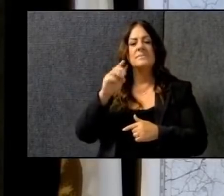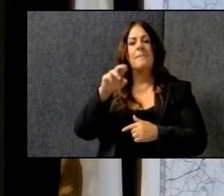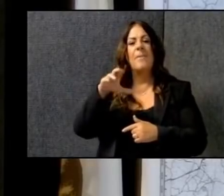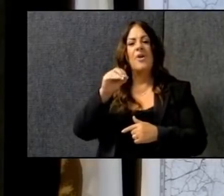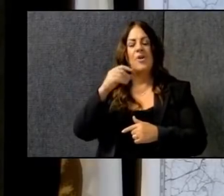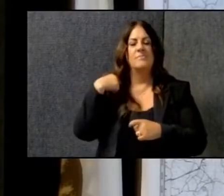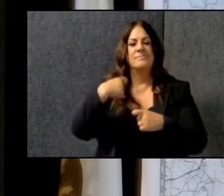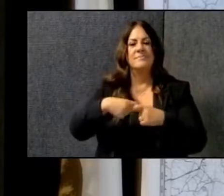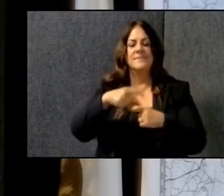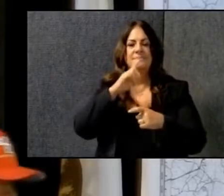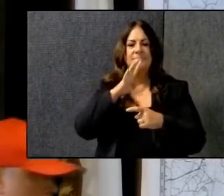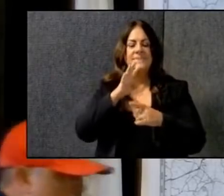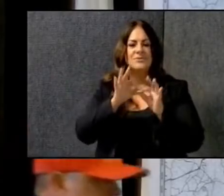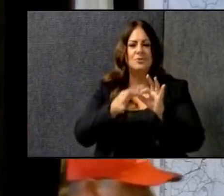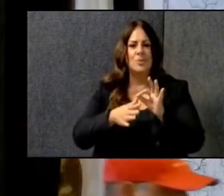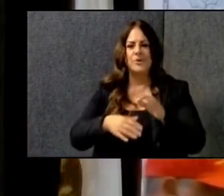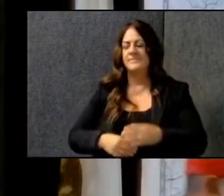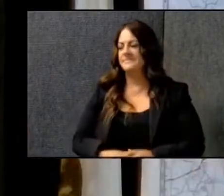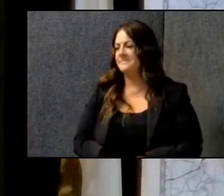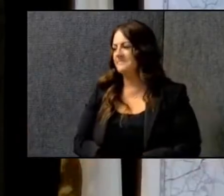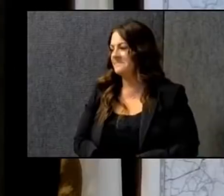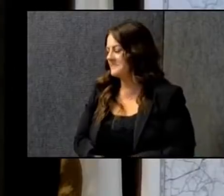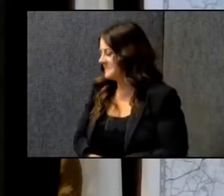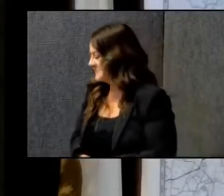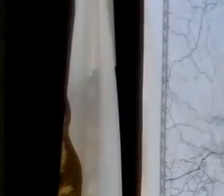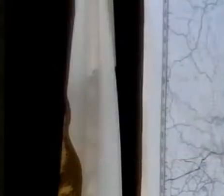Marco Rodriguez.